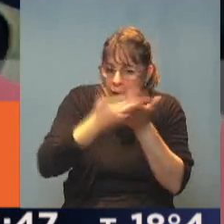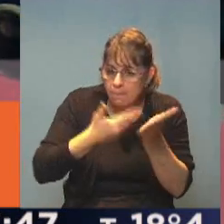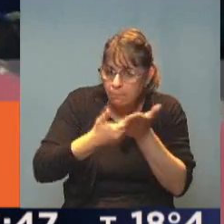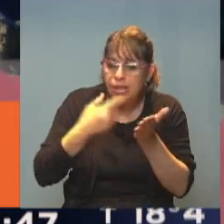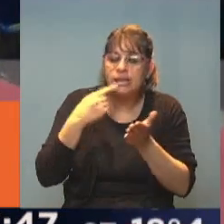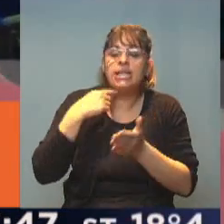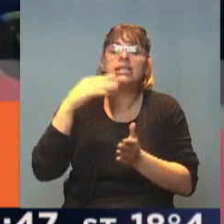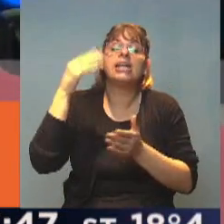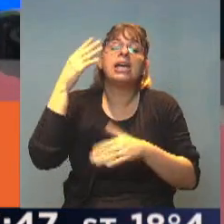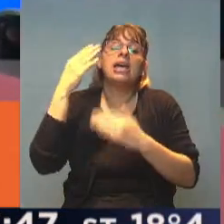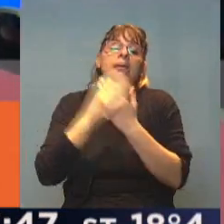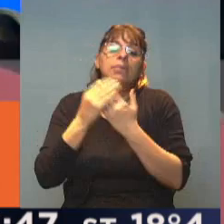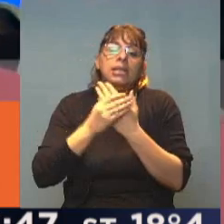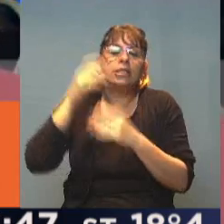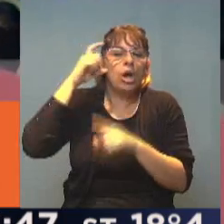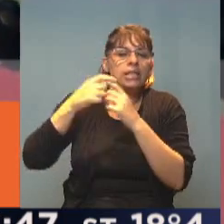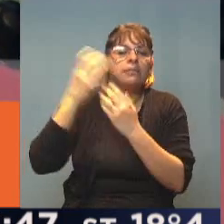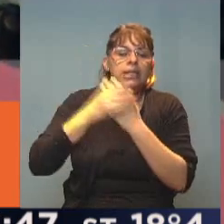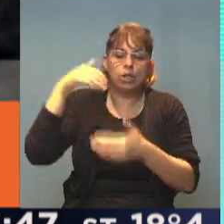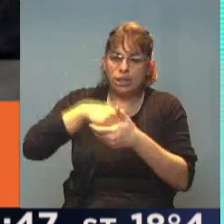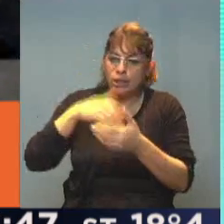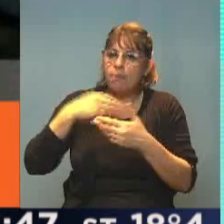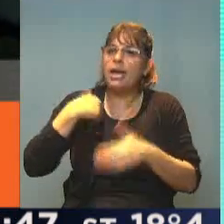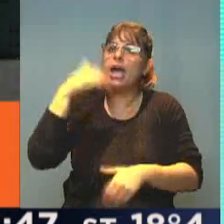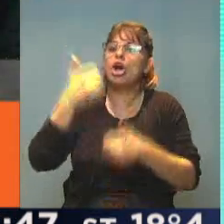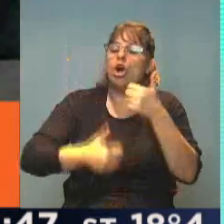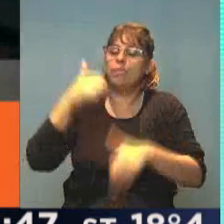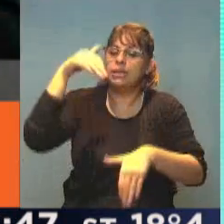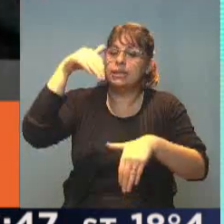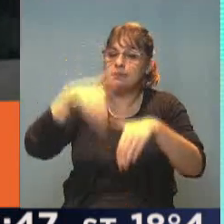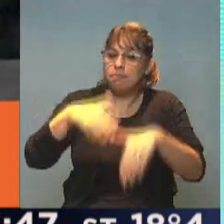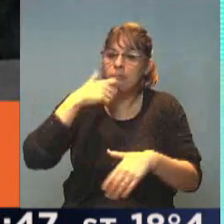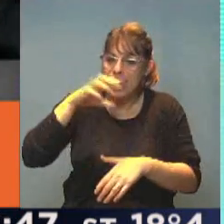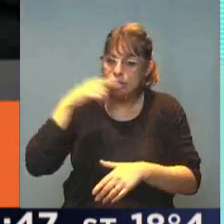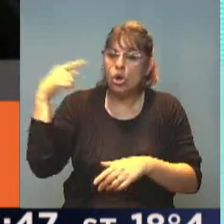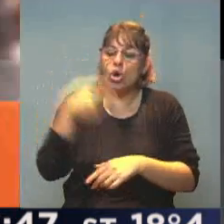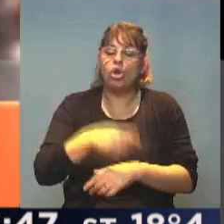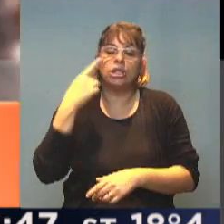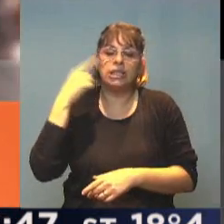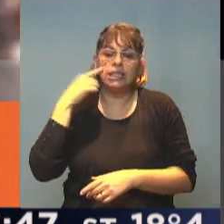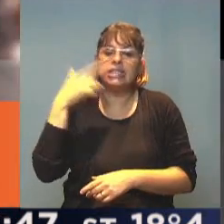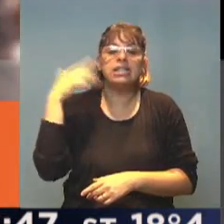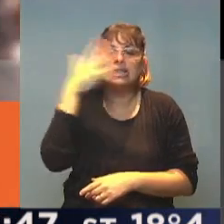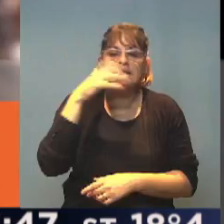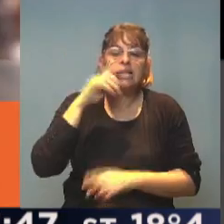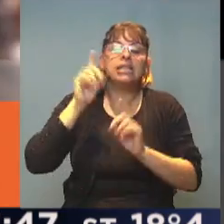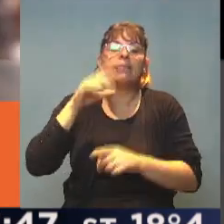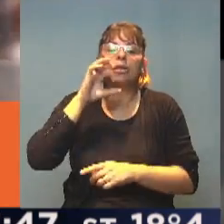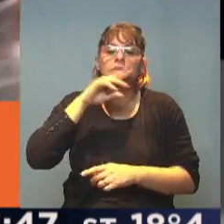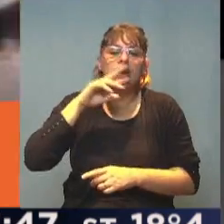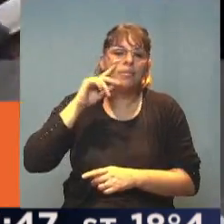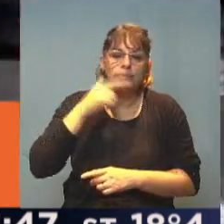del ex ministro de interior florencio randazo para competir en las pasos contra el ex intendente mario ishií josé ottavis